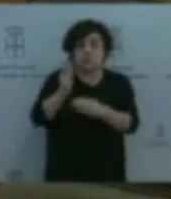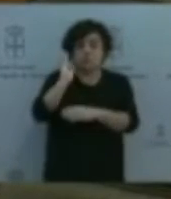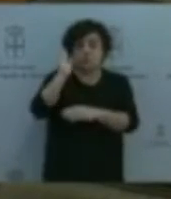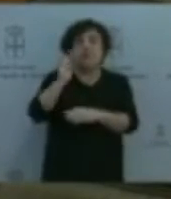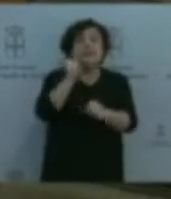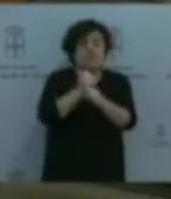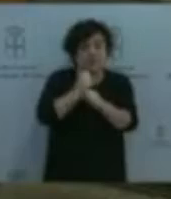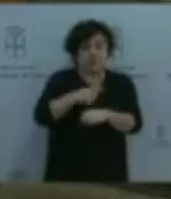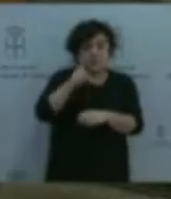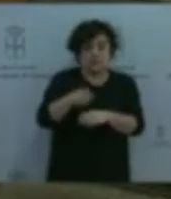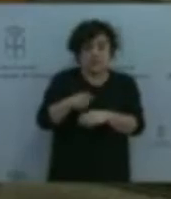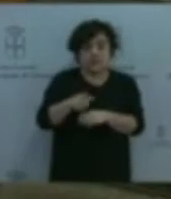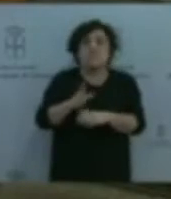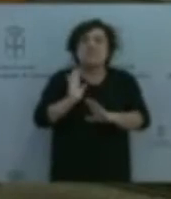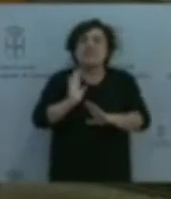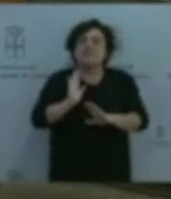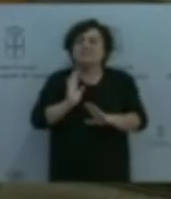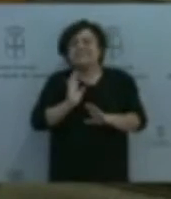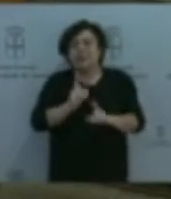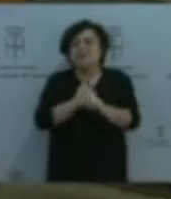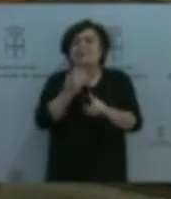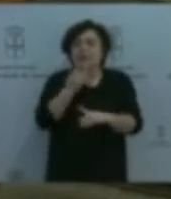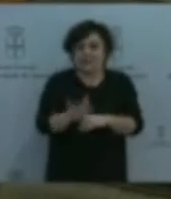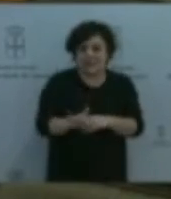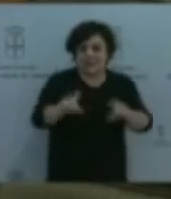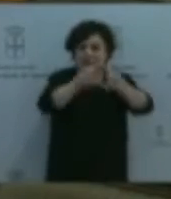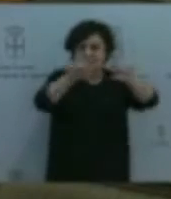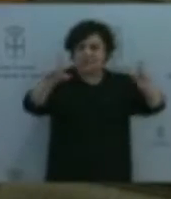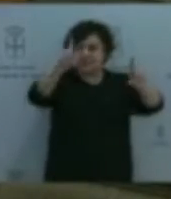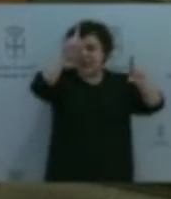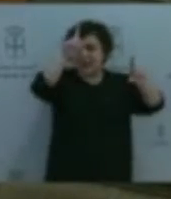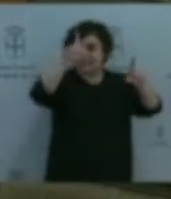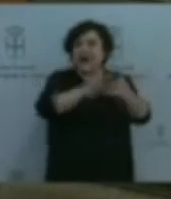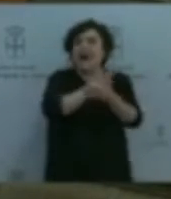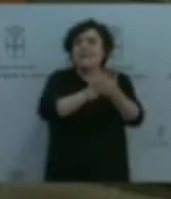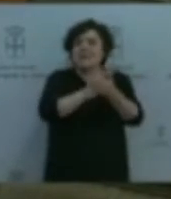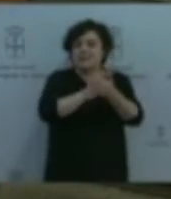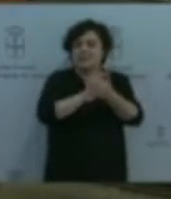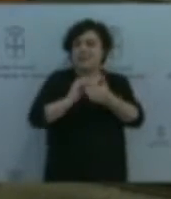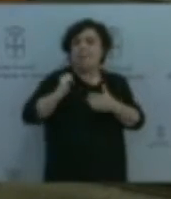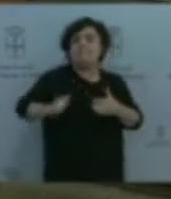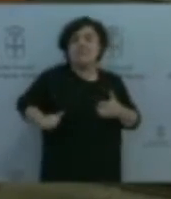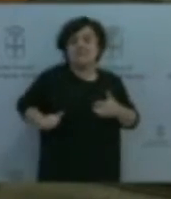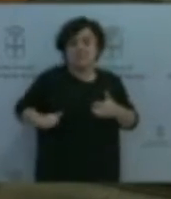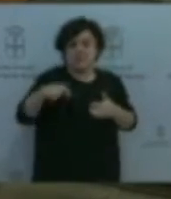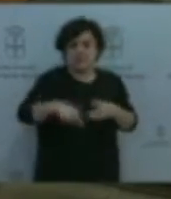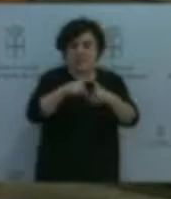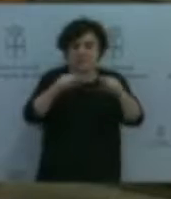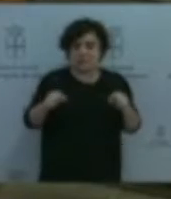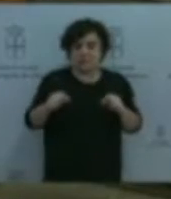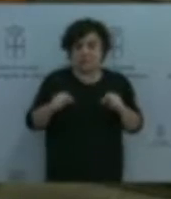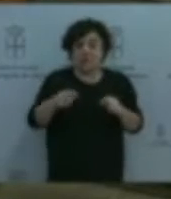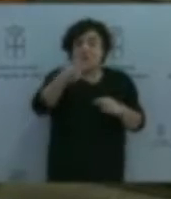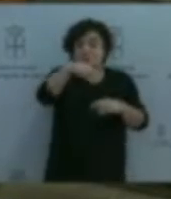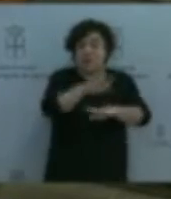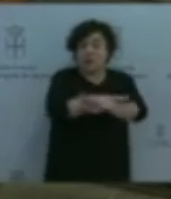subvencionada de Asturias. Estamos hablando de los millonarios asturianos, la gente más poderosa de Asturias. Y tiene que tomar partido el gobierno asturiano. Hacer caso a las miles de